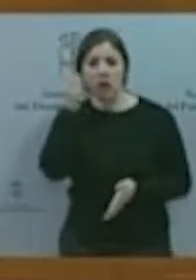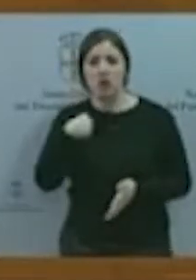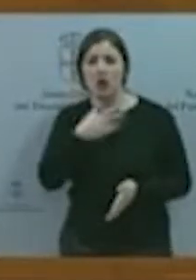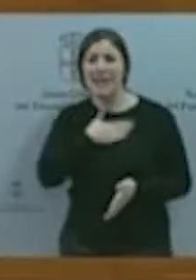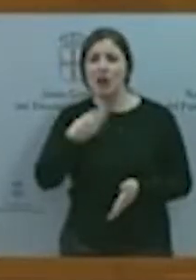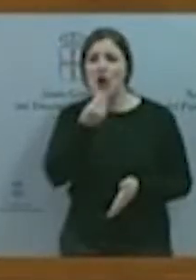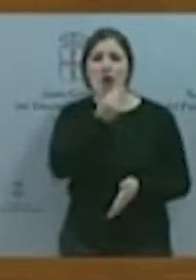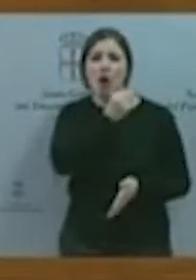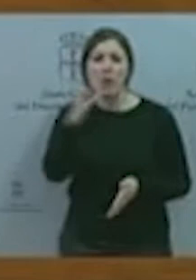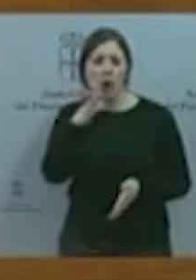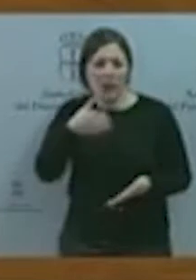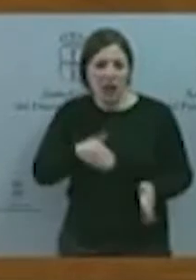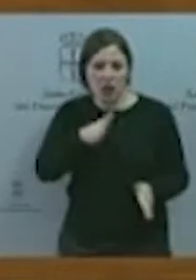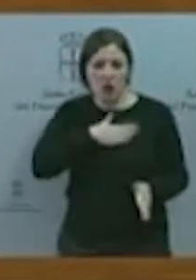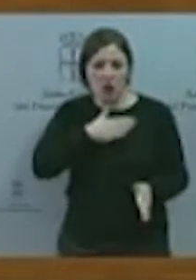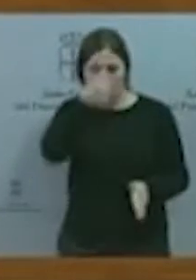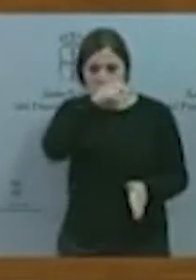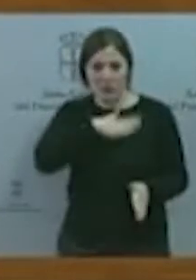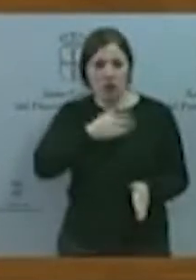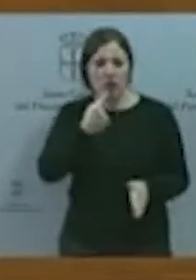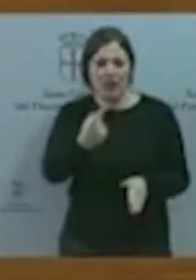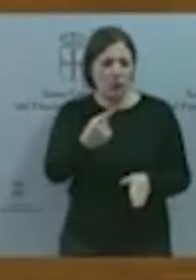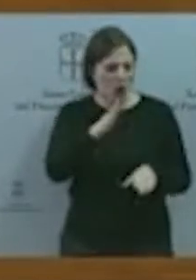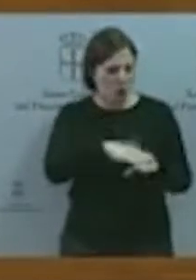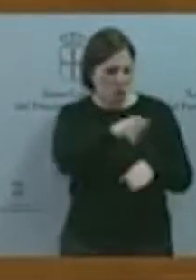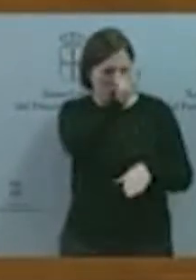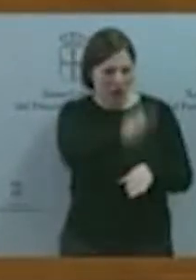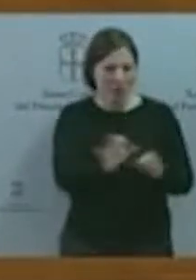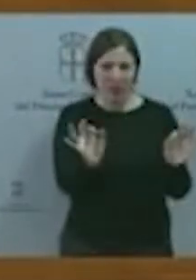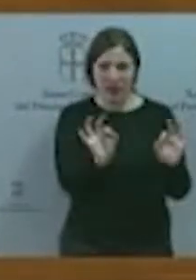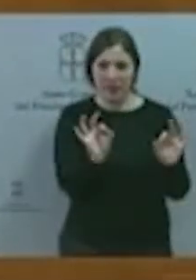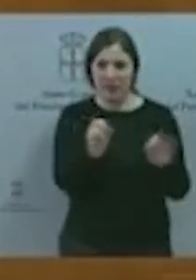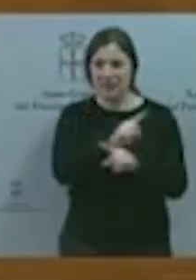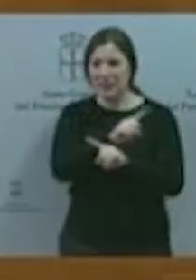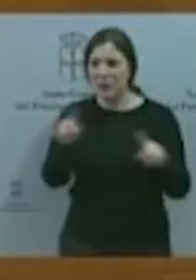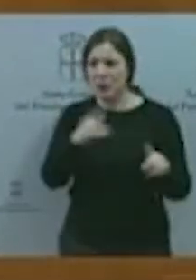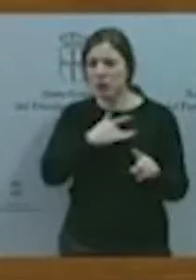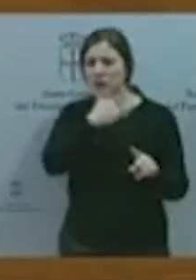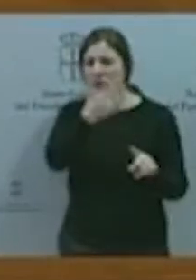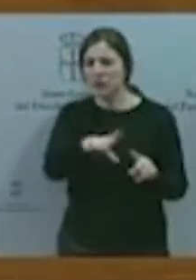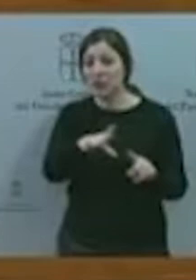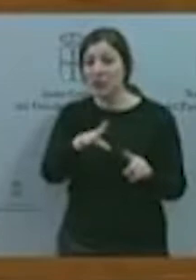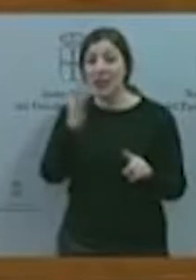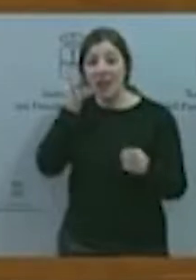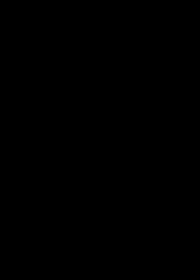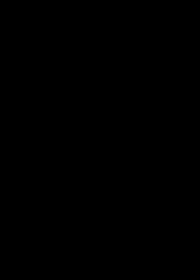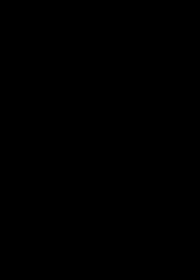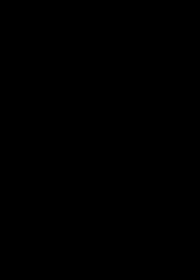presuntamente culpable de nada, y no toleraré tampoco que nadie agreda a mi hija. Yo quiero lo mejor para los dos, no solo para uno de